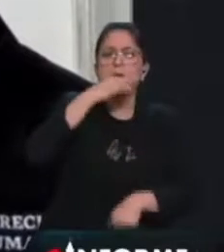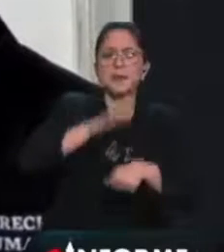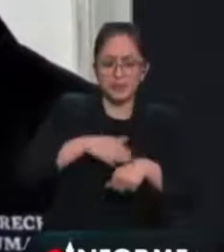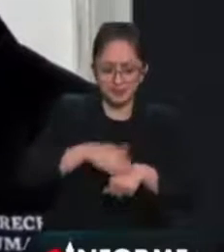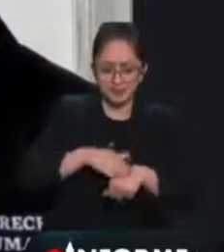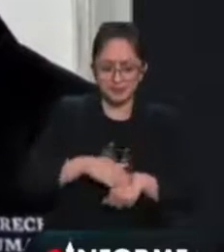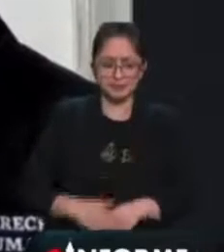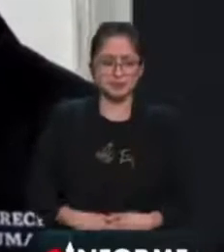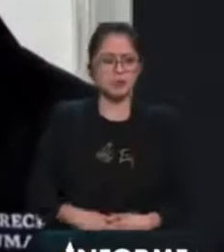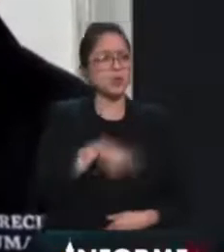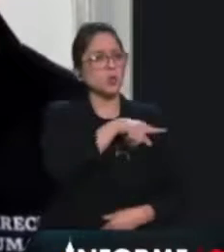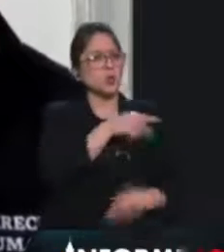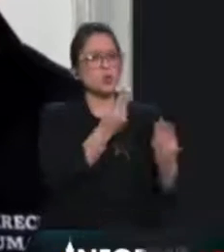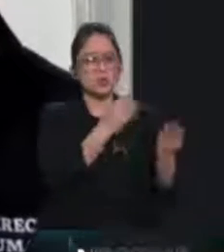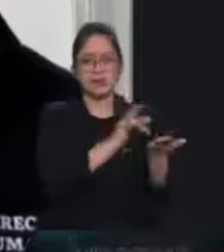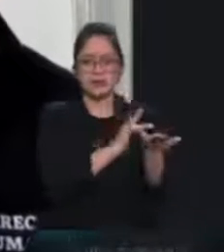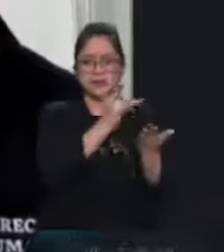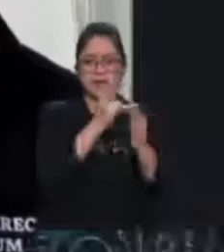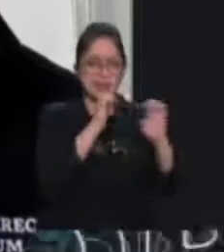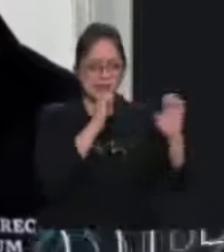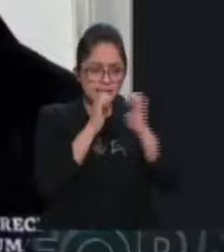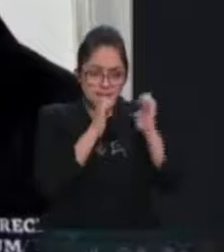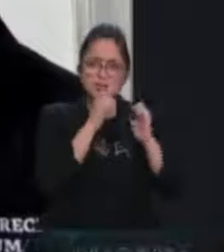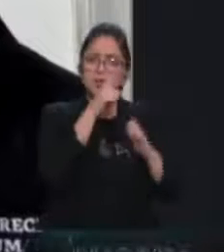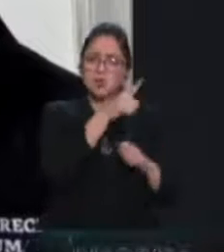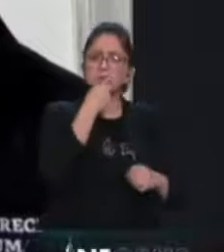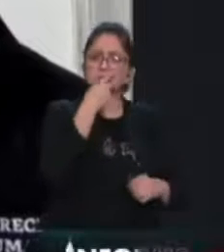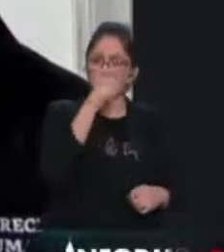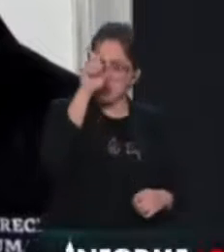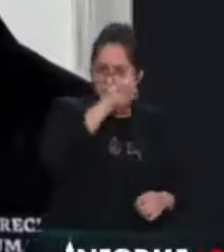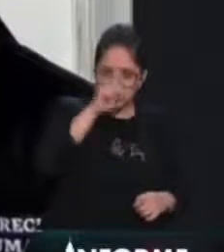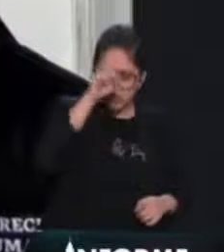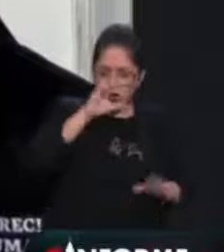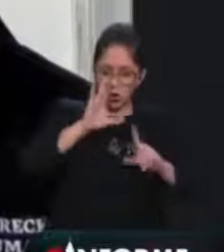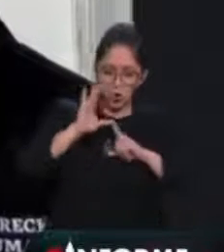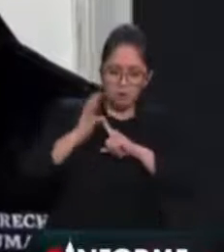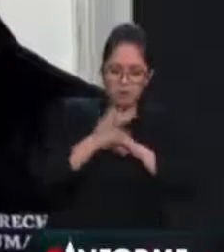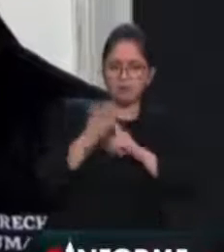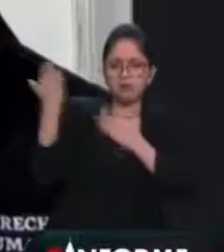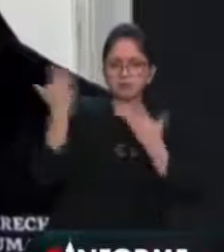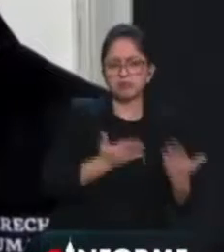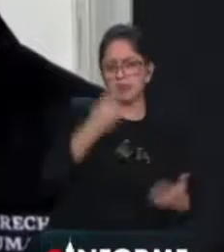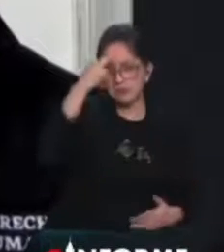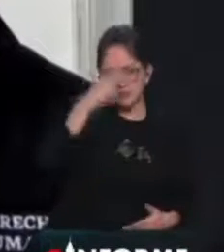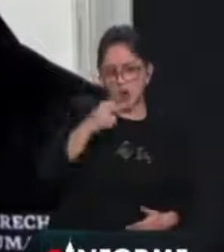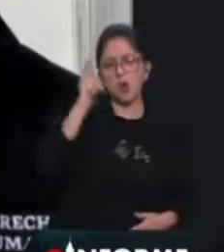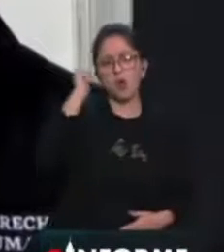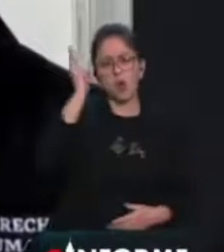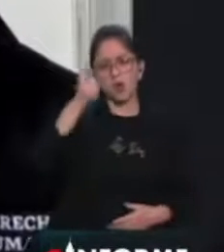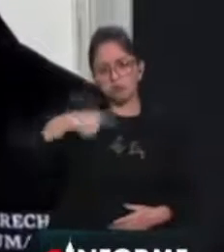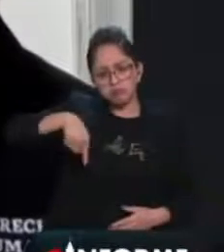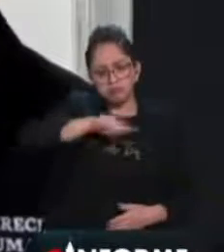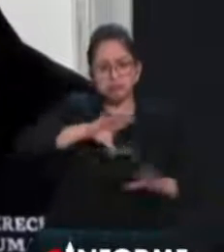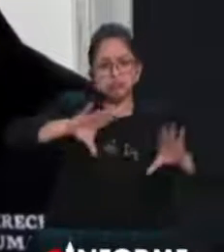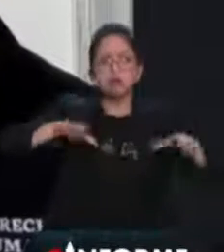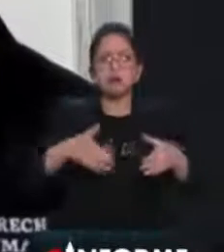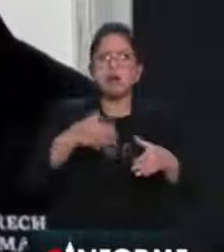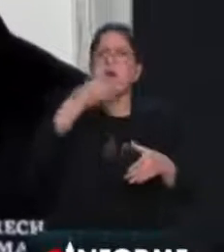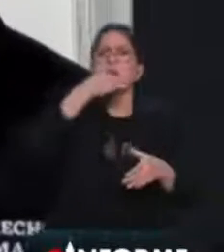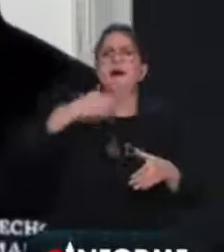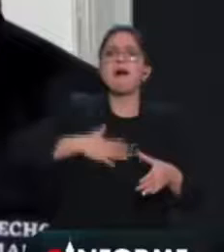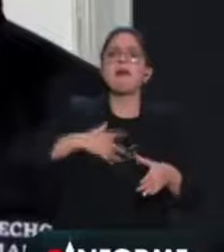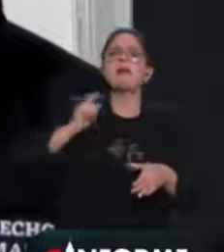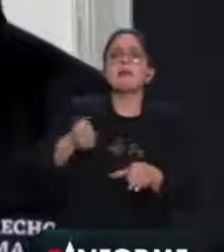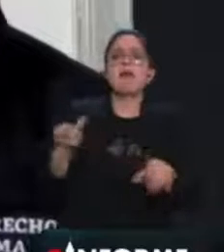hay mucho todavía que hacer. La llegada del Comité a México pues es un inicio y esperamos contar con ustedes para que nos informen qué es lo que